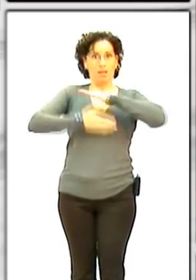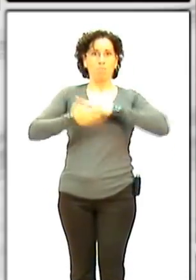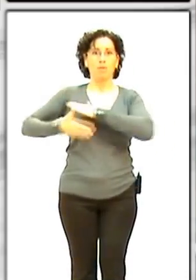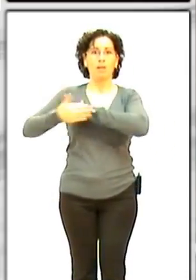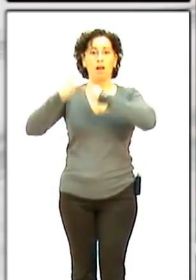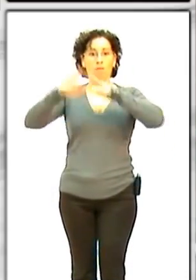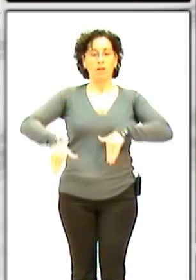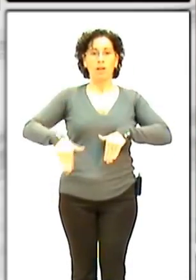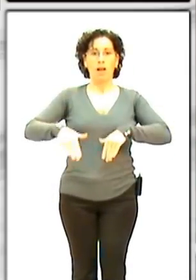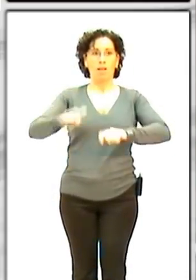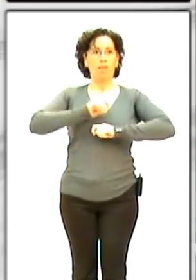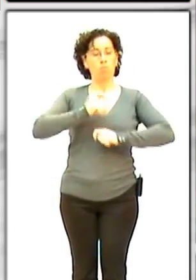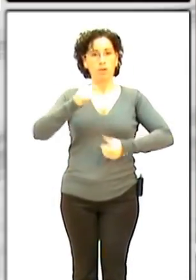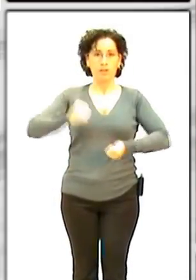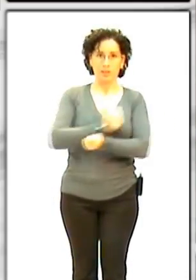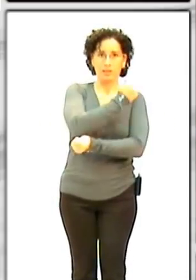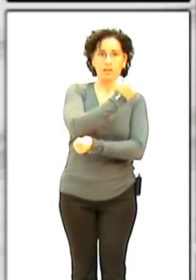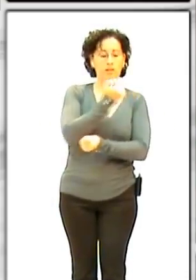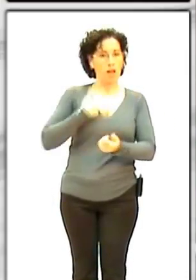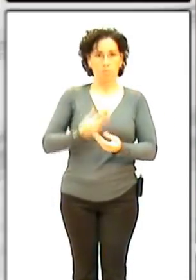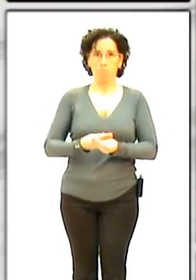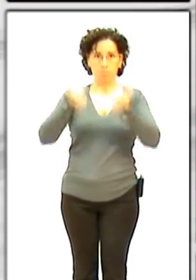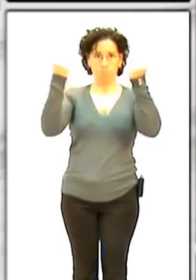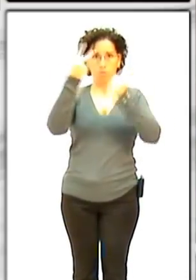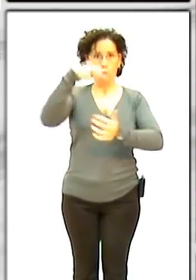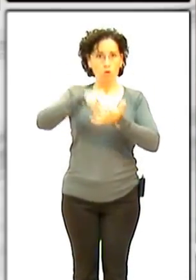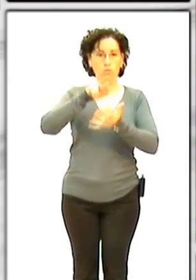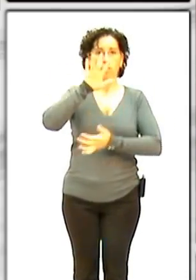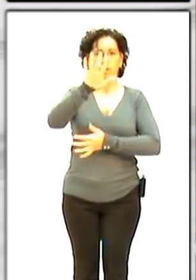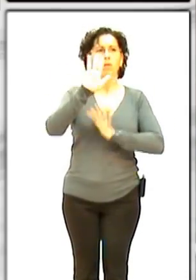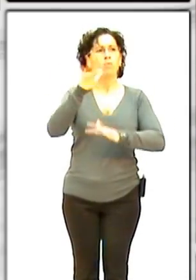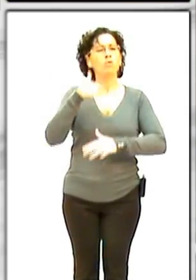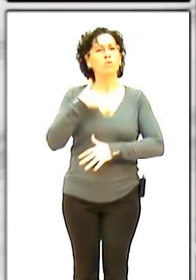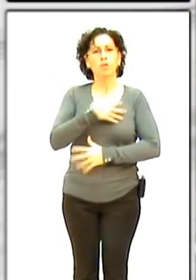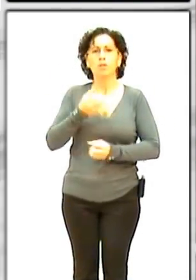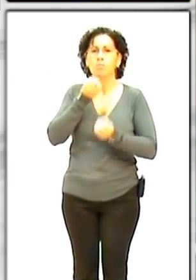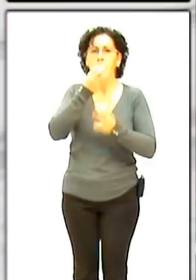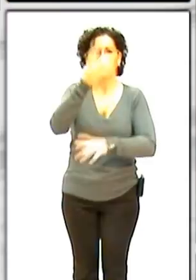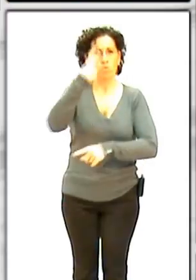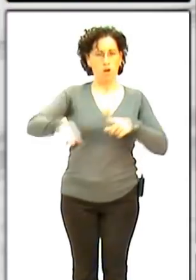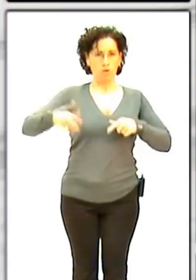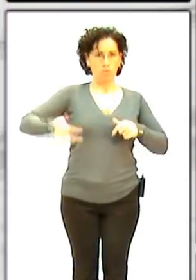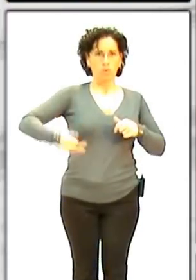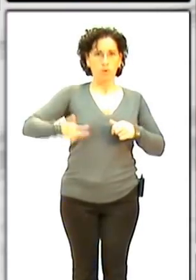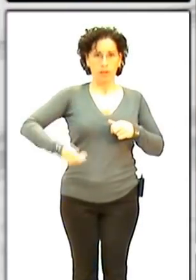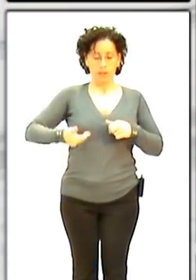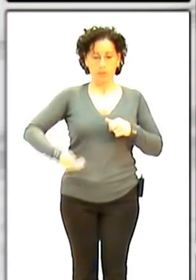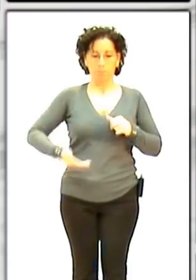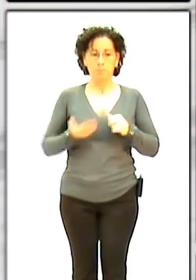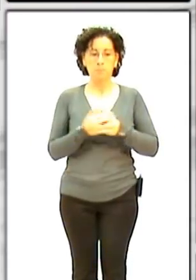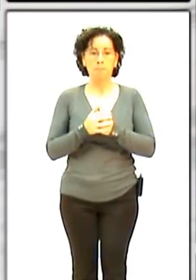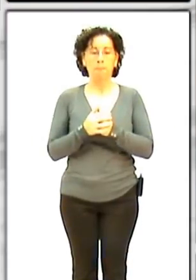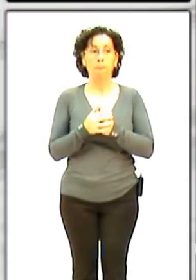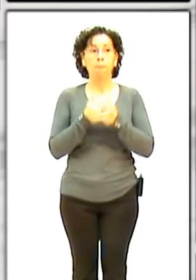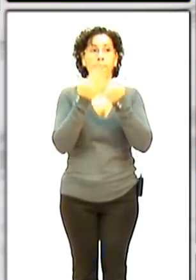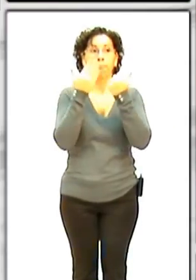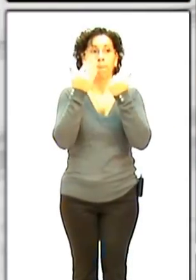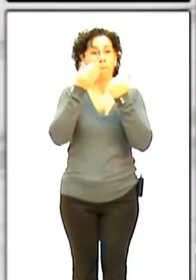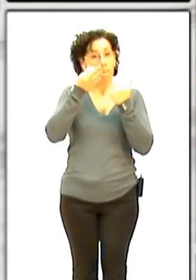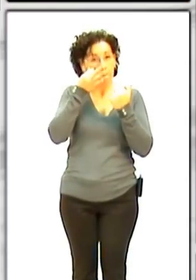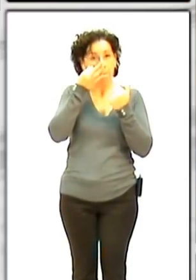un poco la Pascua a todos, ¿no? Pero yo sí quiero transmitiros una cosa importante, y es que aunque aparentemente